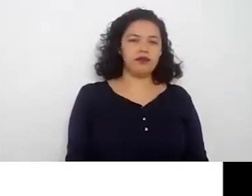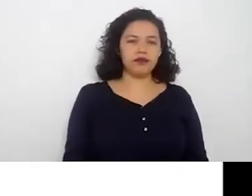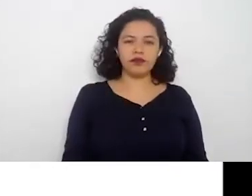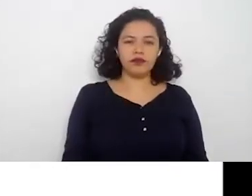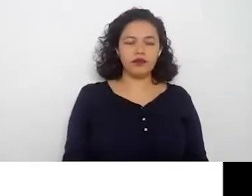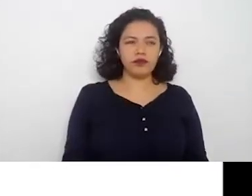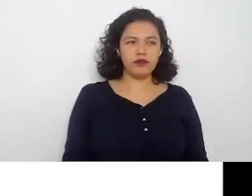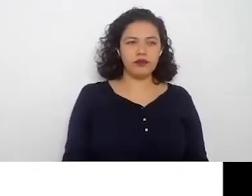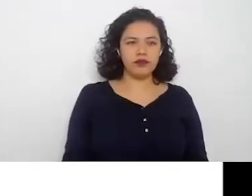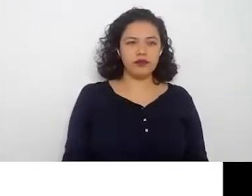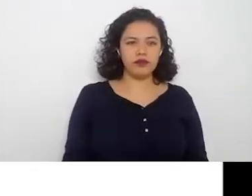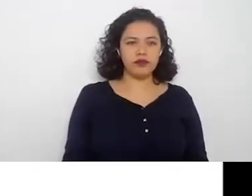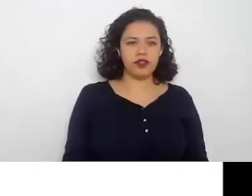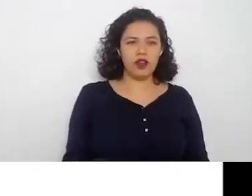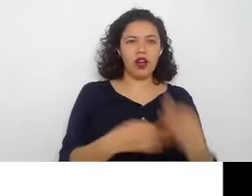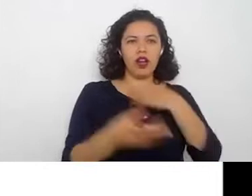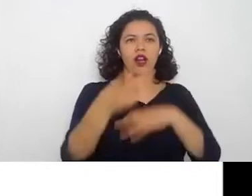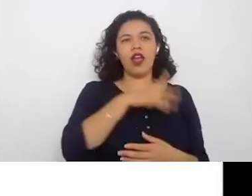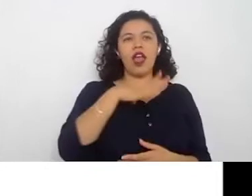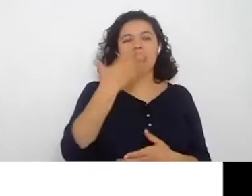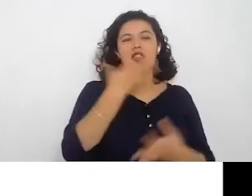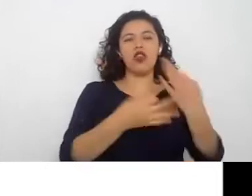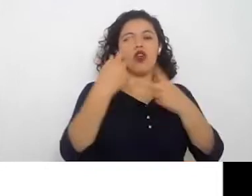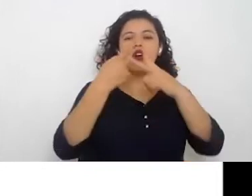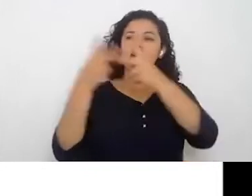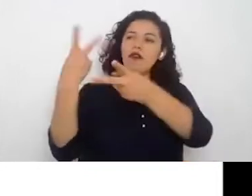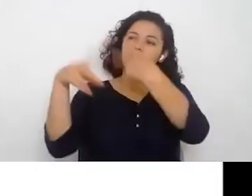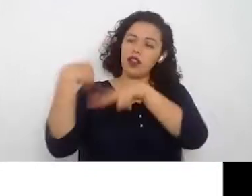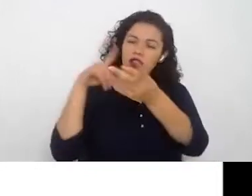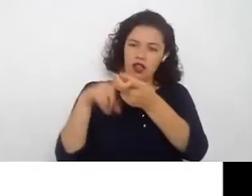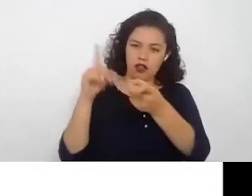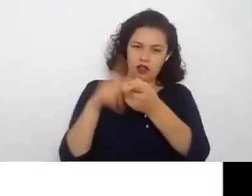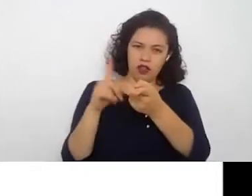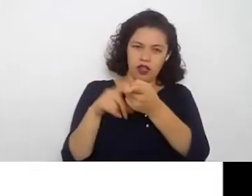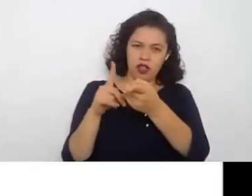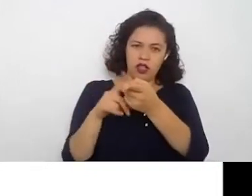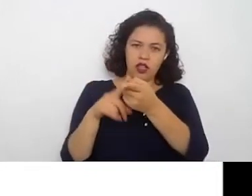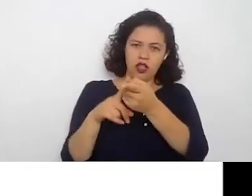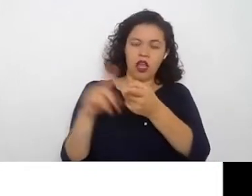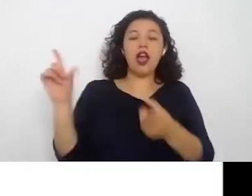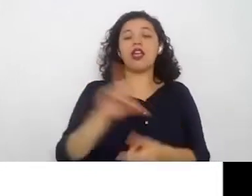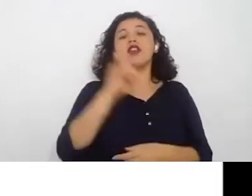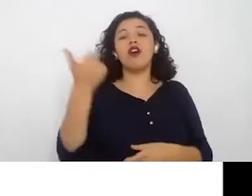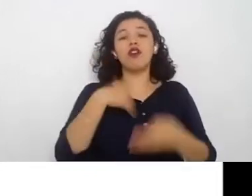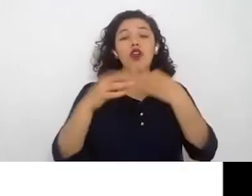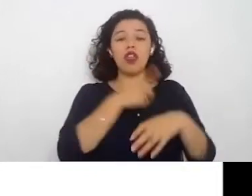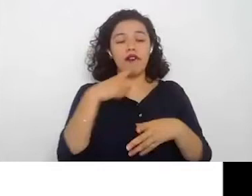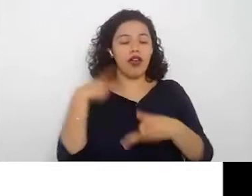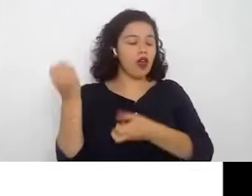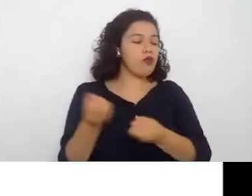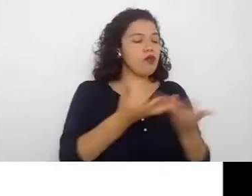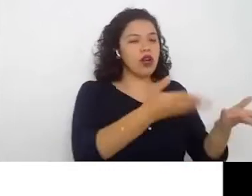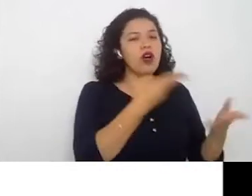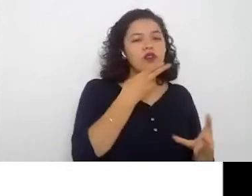sentido de dónde proviene y todo debe de tener una fuente de dónde se egresó, ¿sí?